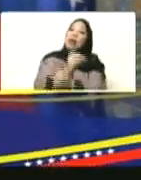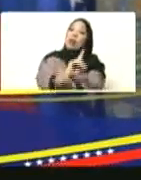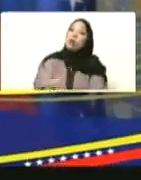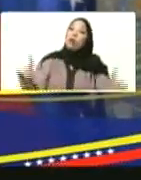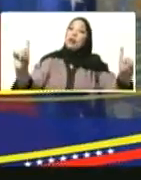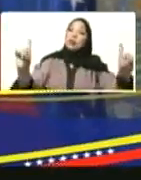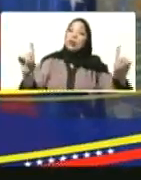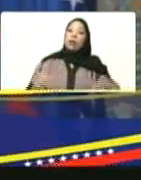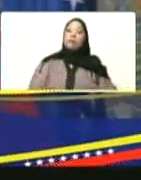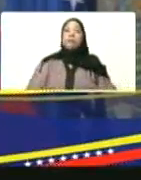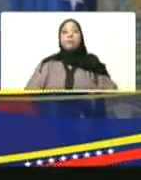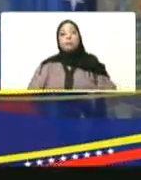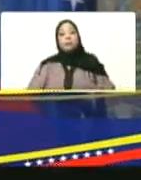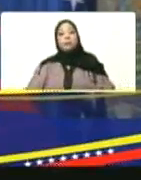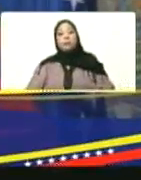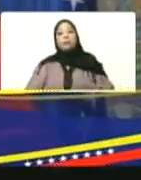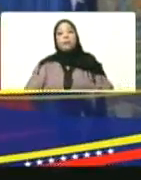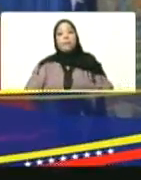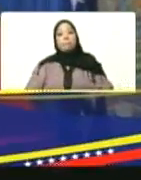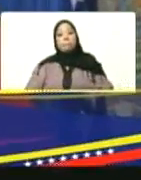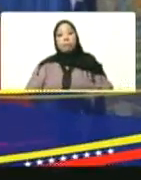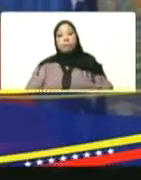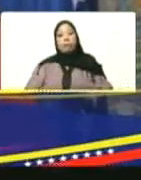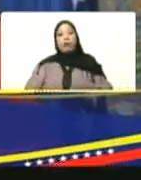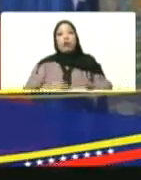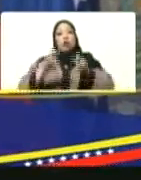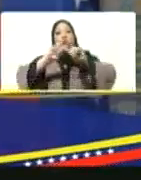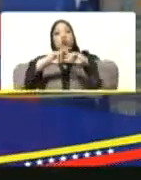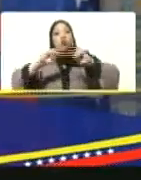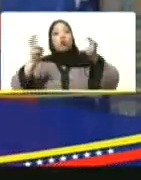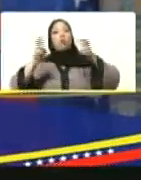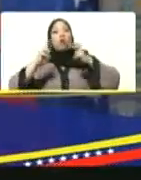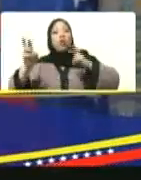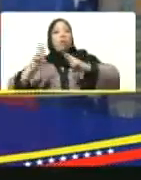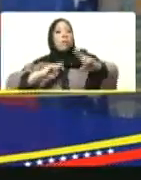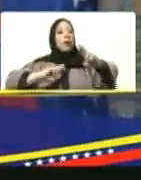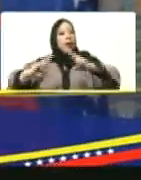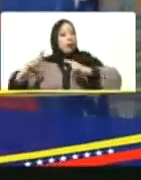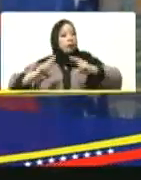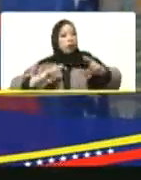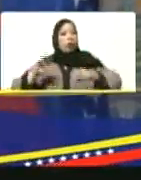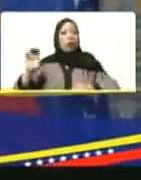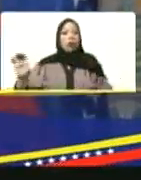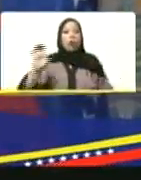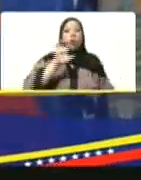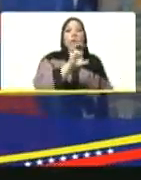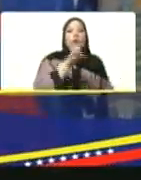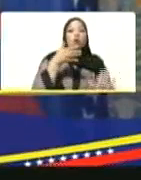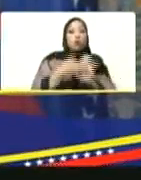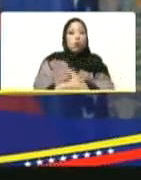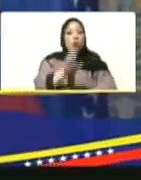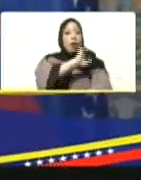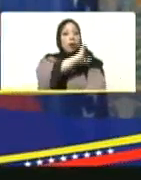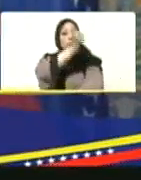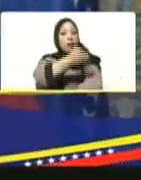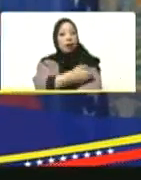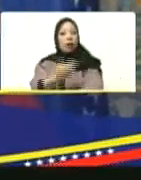démocratique. Sobre los temas bilaterales, hemos repasado los temas energéticos,